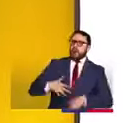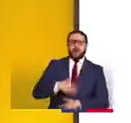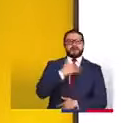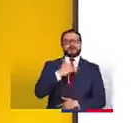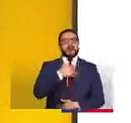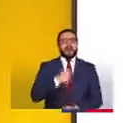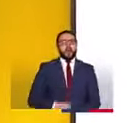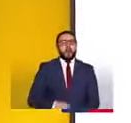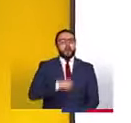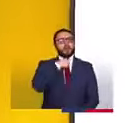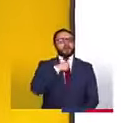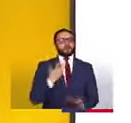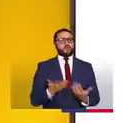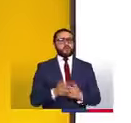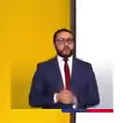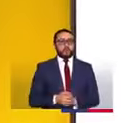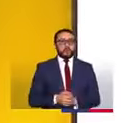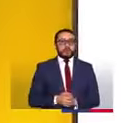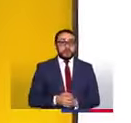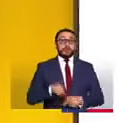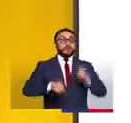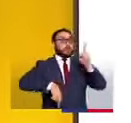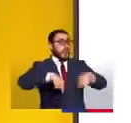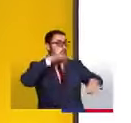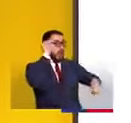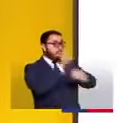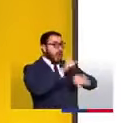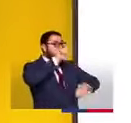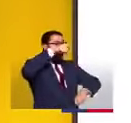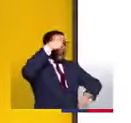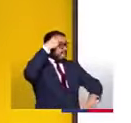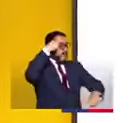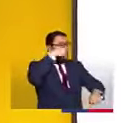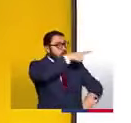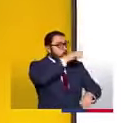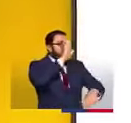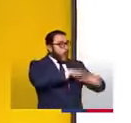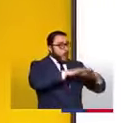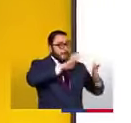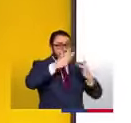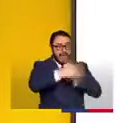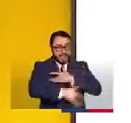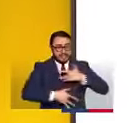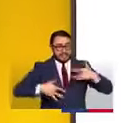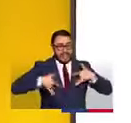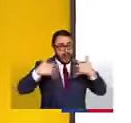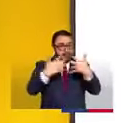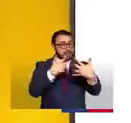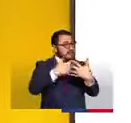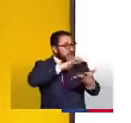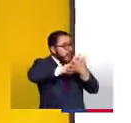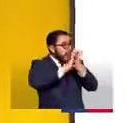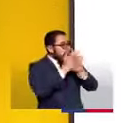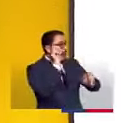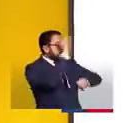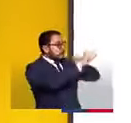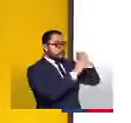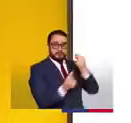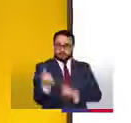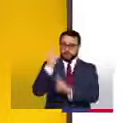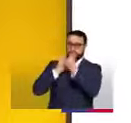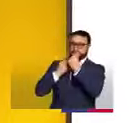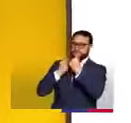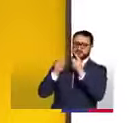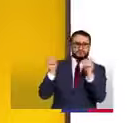que estamos destruyendo la salud. Esto, ciudadanas y ciudadanas, significa